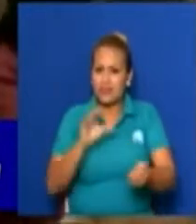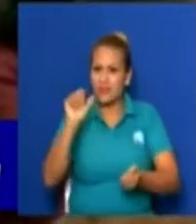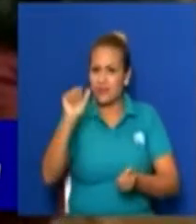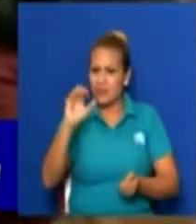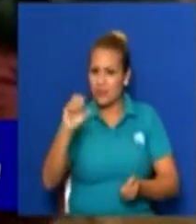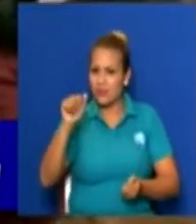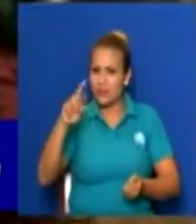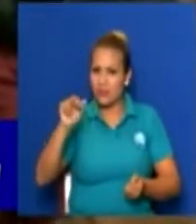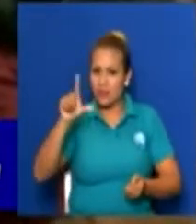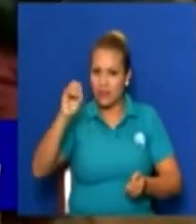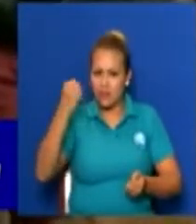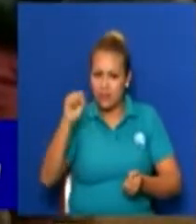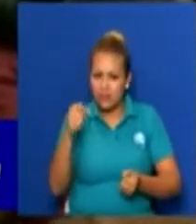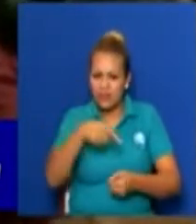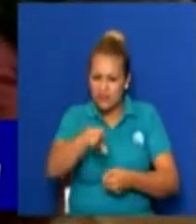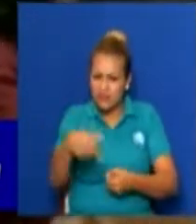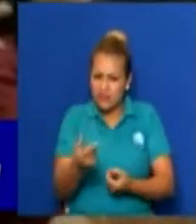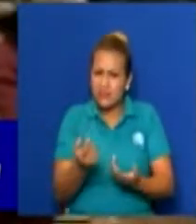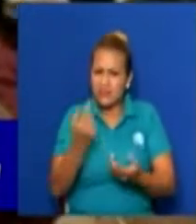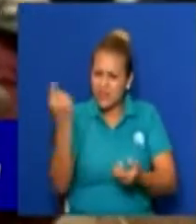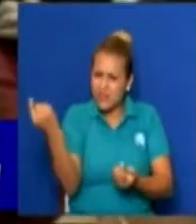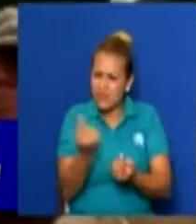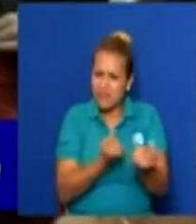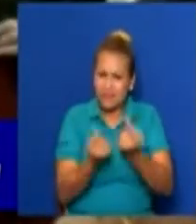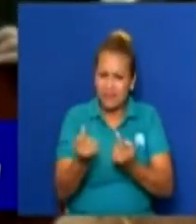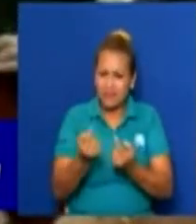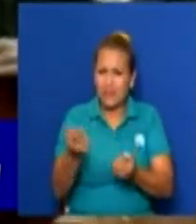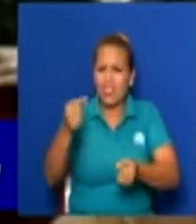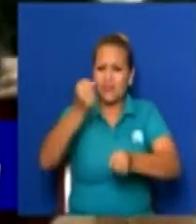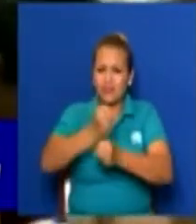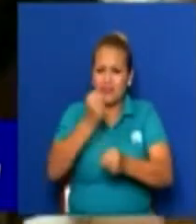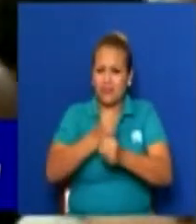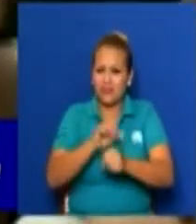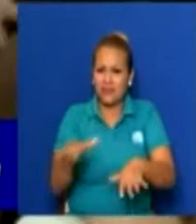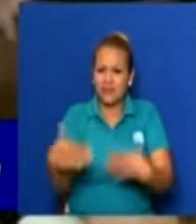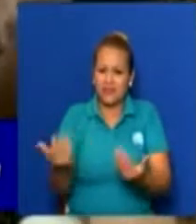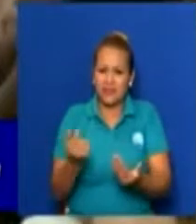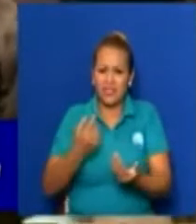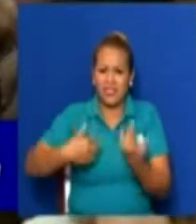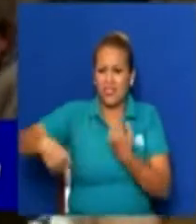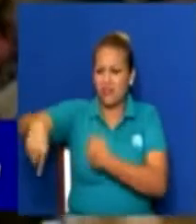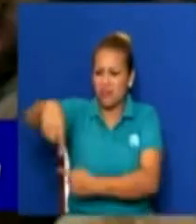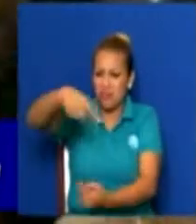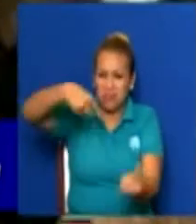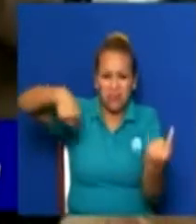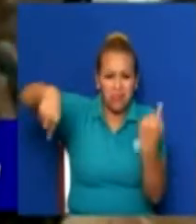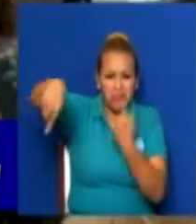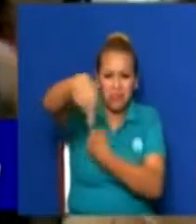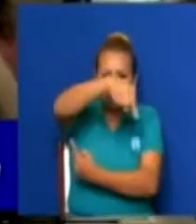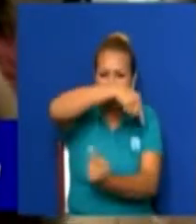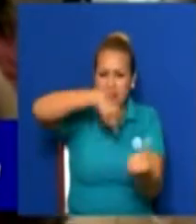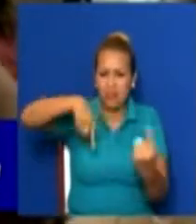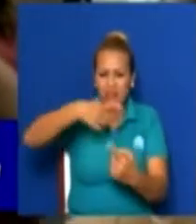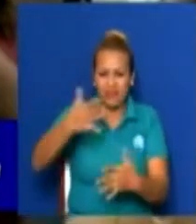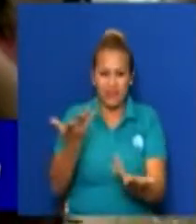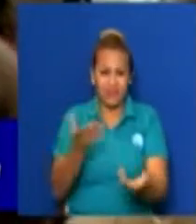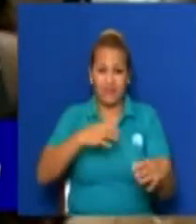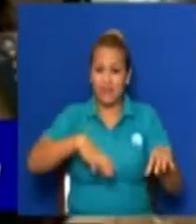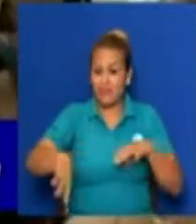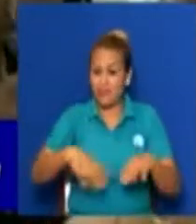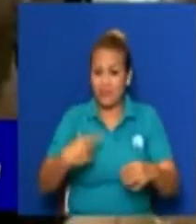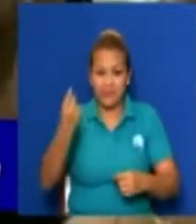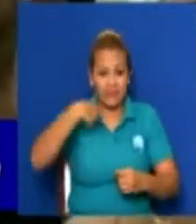llegan trabajadores circulados, los circulan, ya no pueden ir a trabajar? ¿Por